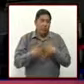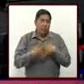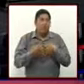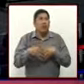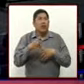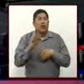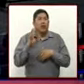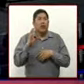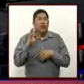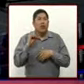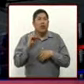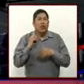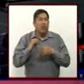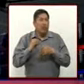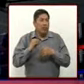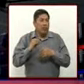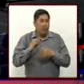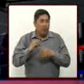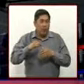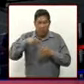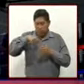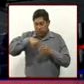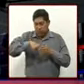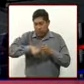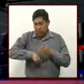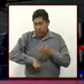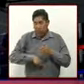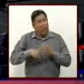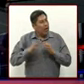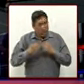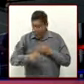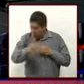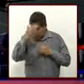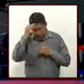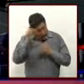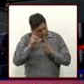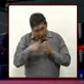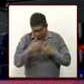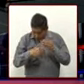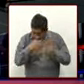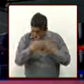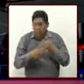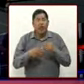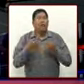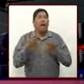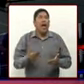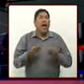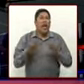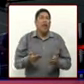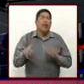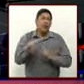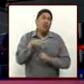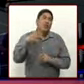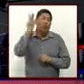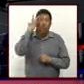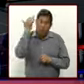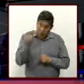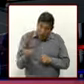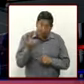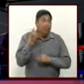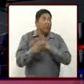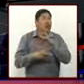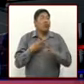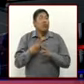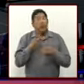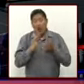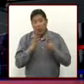de 170 plantas que ahora ya estamos encaminando. Pero eso tiene su camino, tiene su proceso. Pero existe ese fenómeno. ¿Por qué? Porque en el